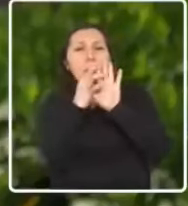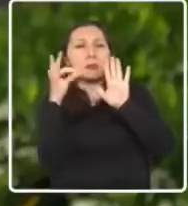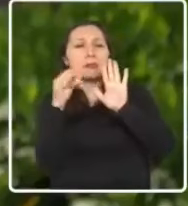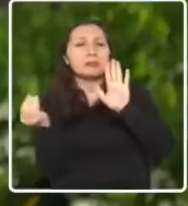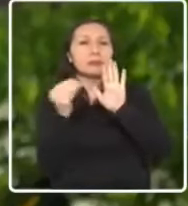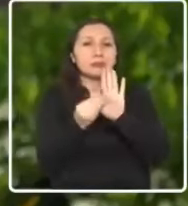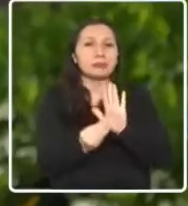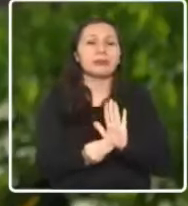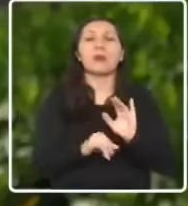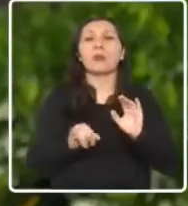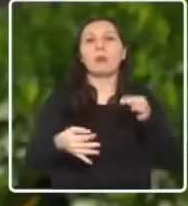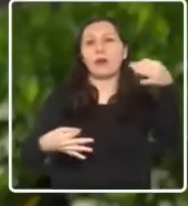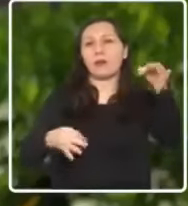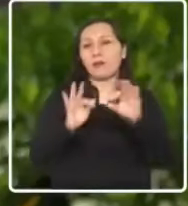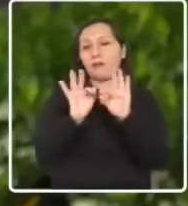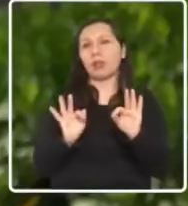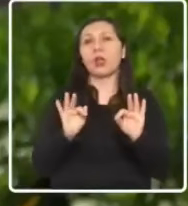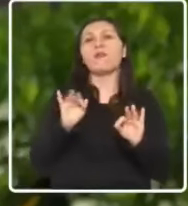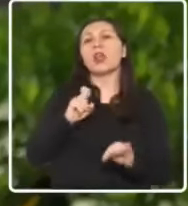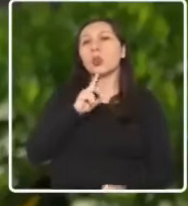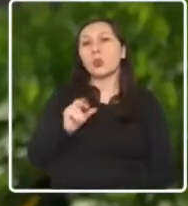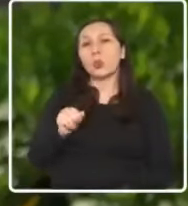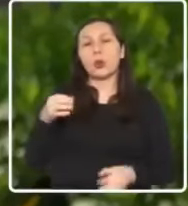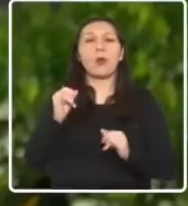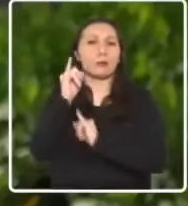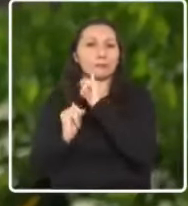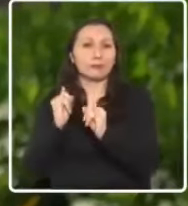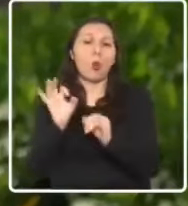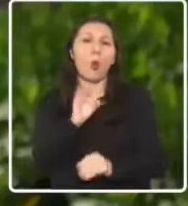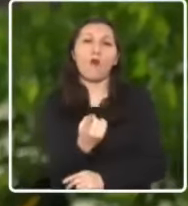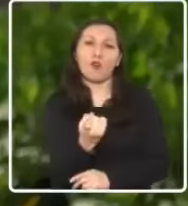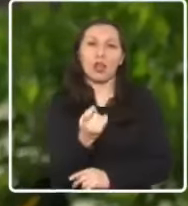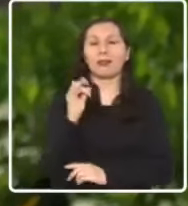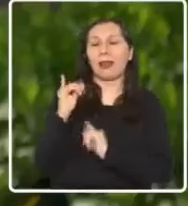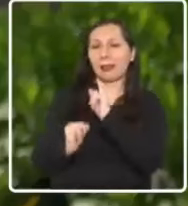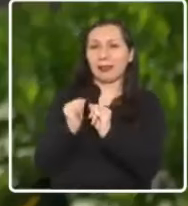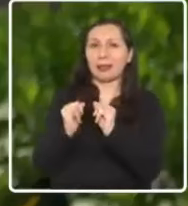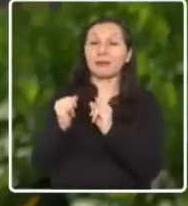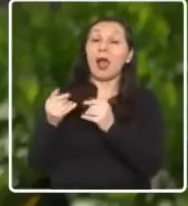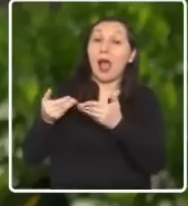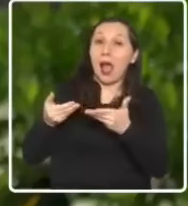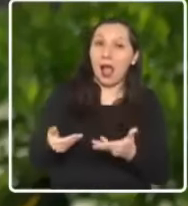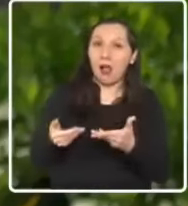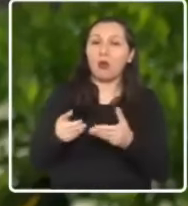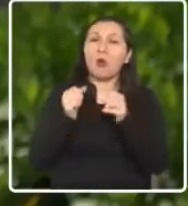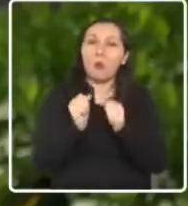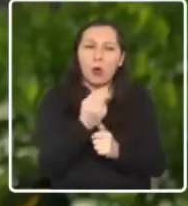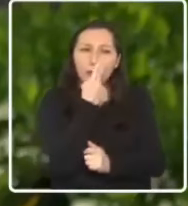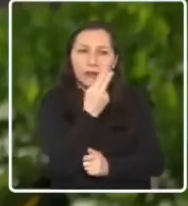se introdujo la factura electrónica o la boleta electrónica, por ejemplo, pero algo que fuera capaz de